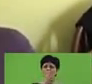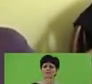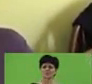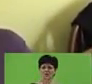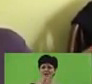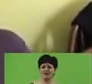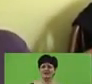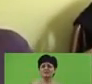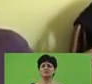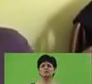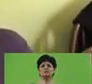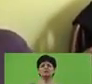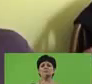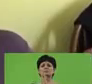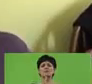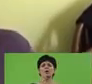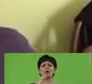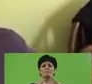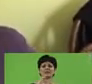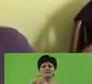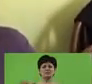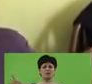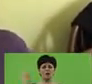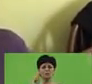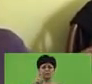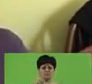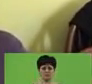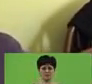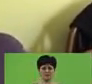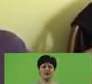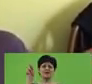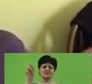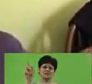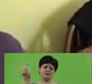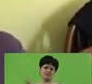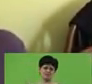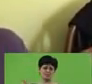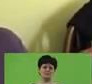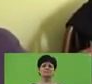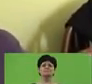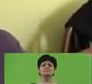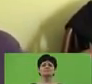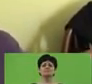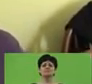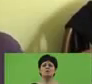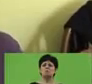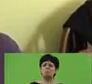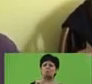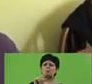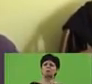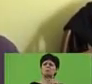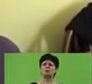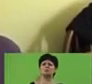Soy comunicador social, audiovisualista de Caracas y un poco